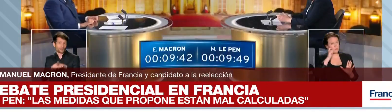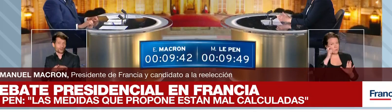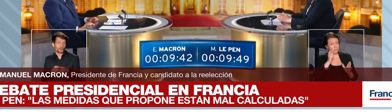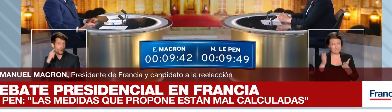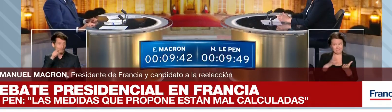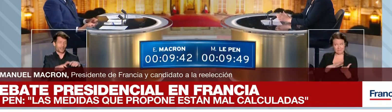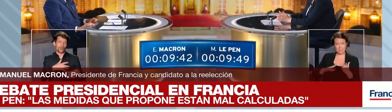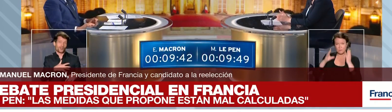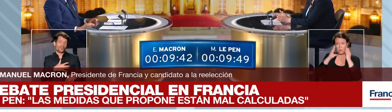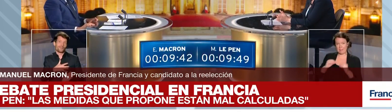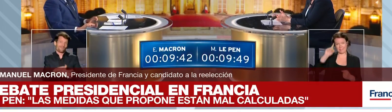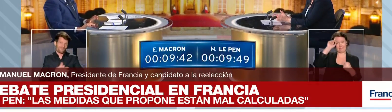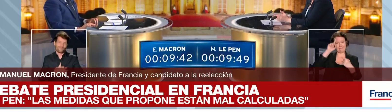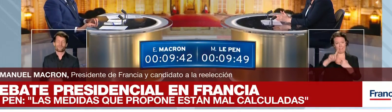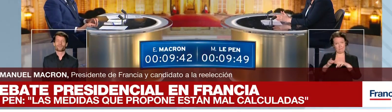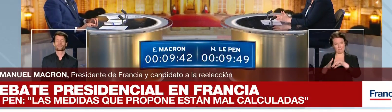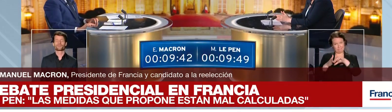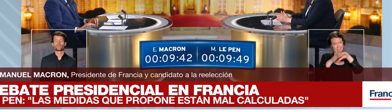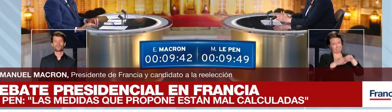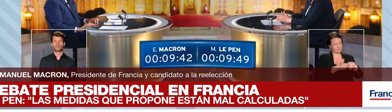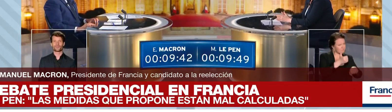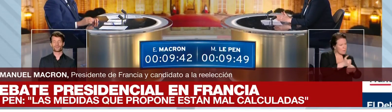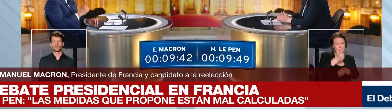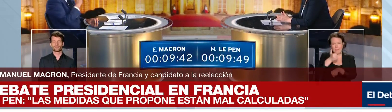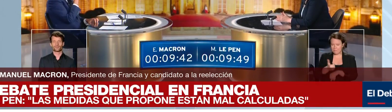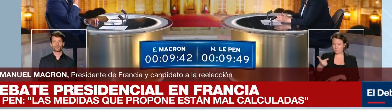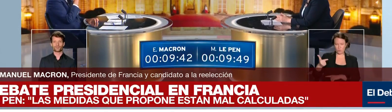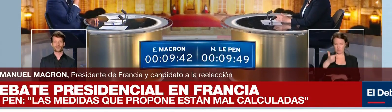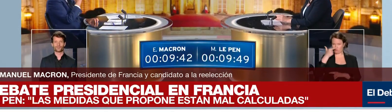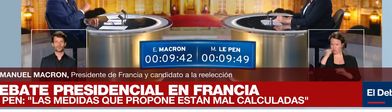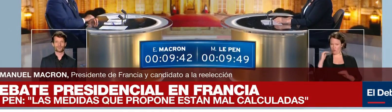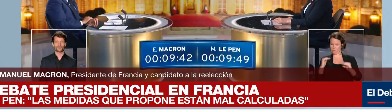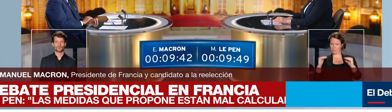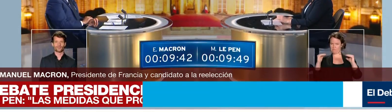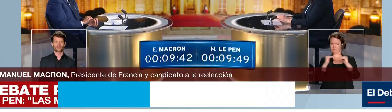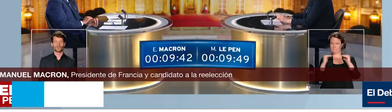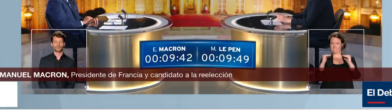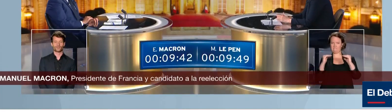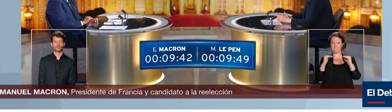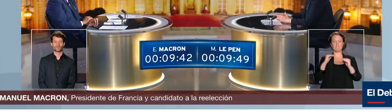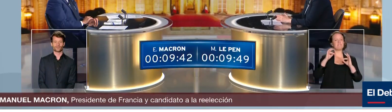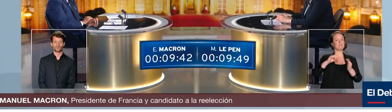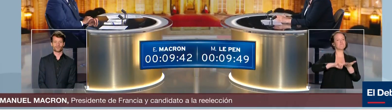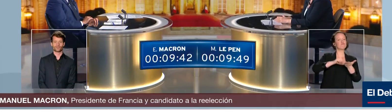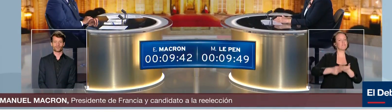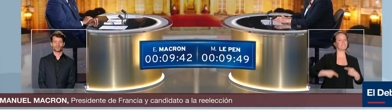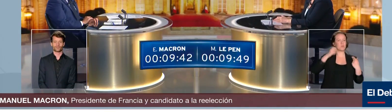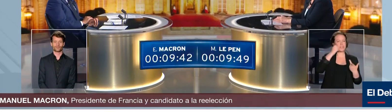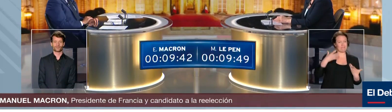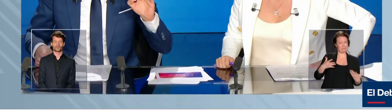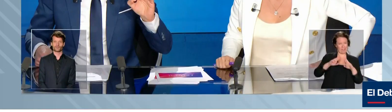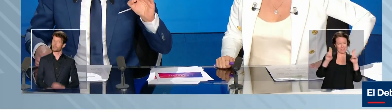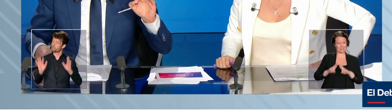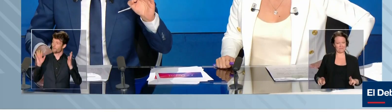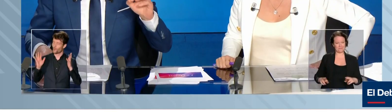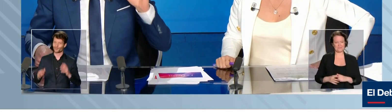contestó. Emmanuel Macron y Marine Le Pen, termina aquí este primer tema. Miren el cronómetro, están casi en el mismo tiempo de palabra sobre el poder